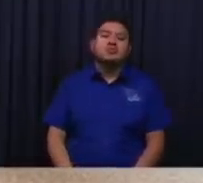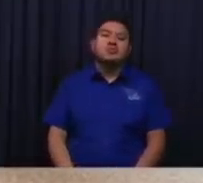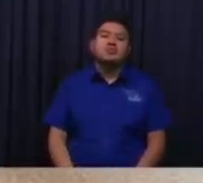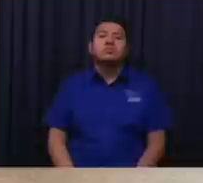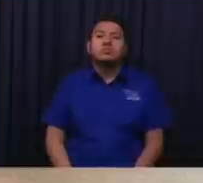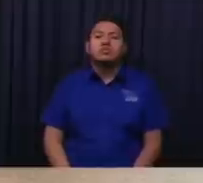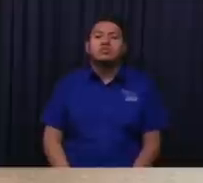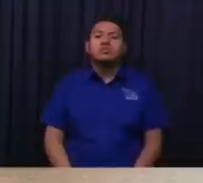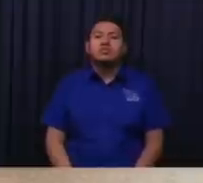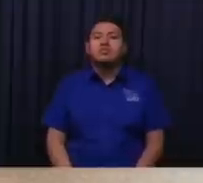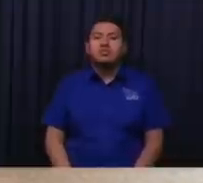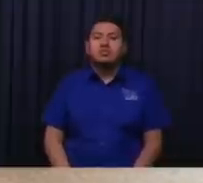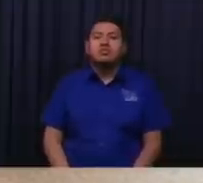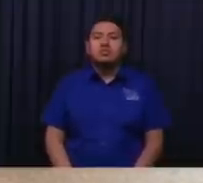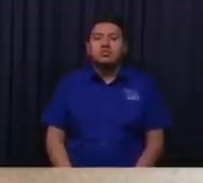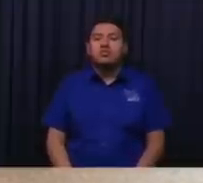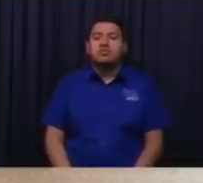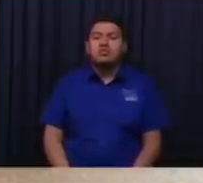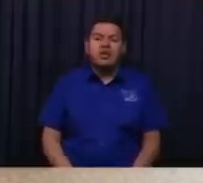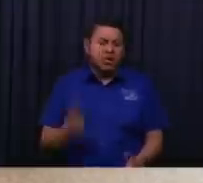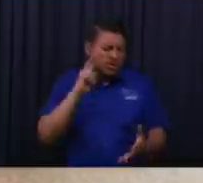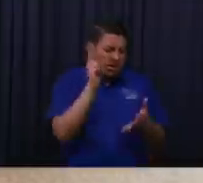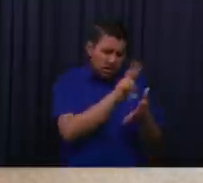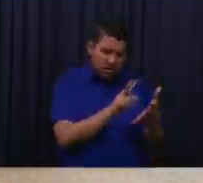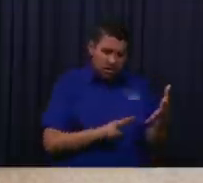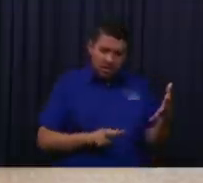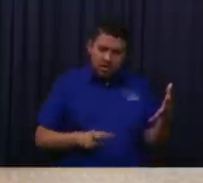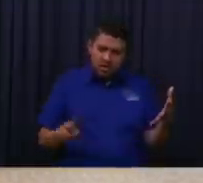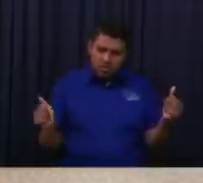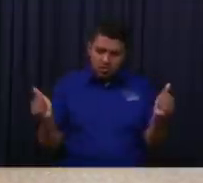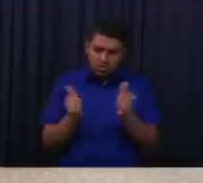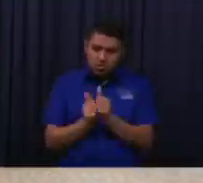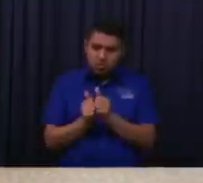para que lo leamos juntos. Génesis, ¿qué era?